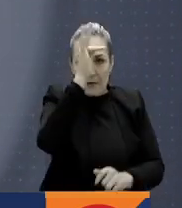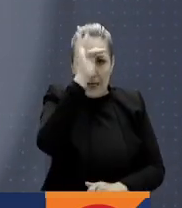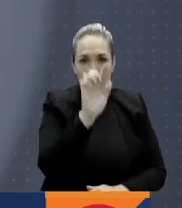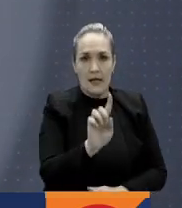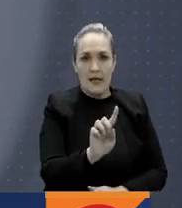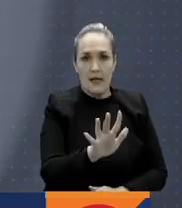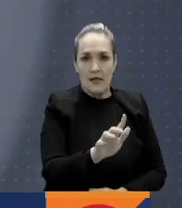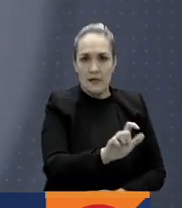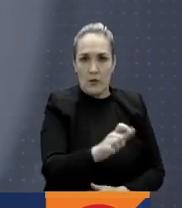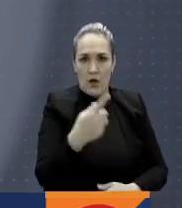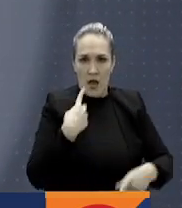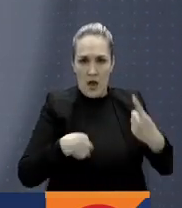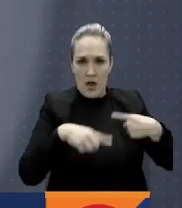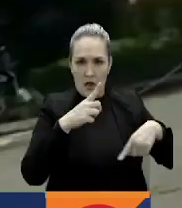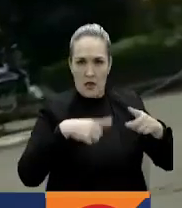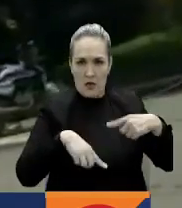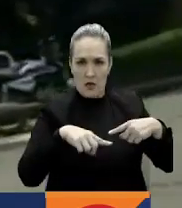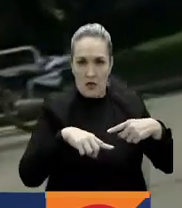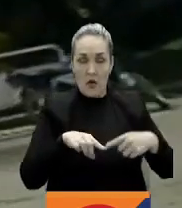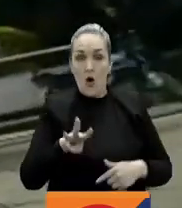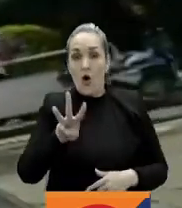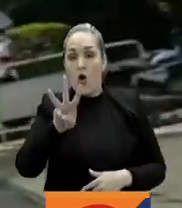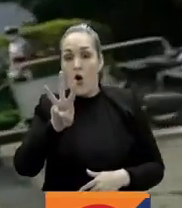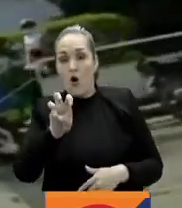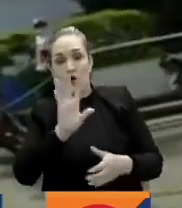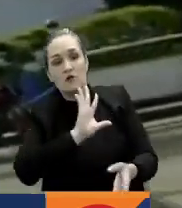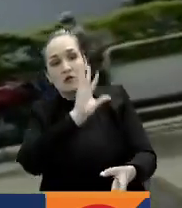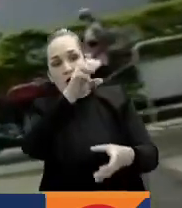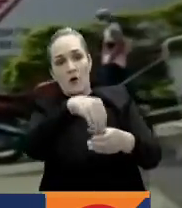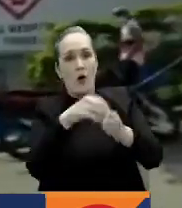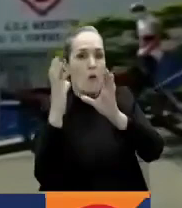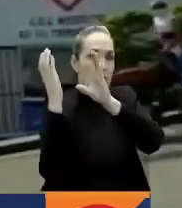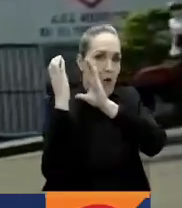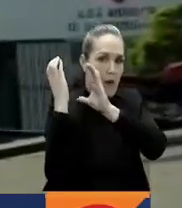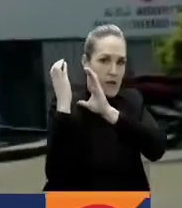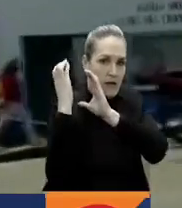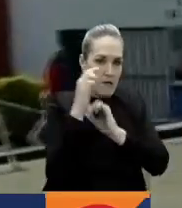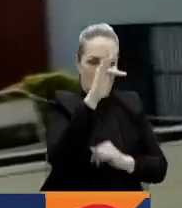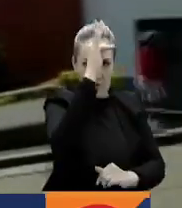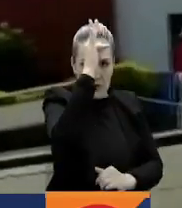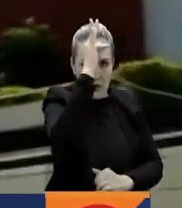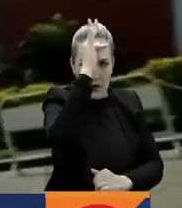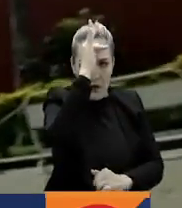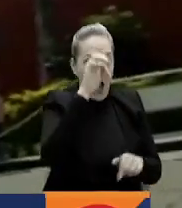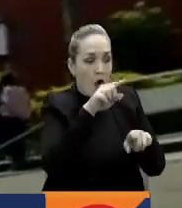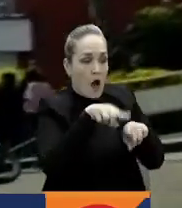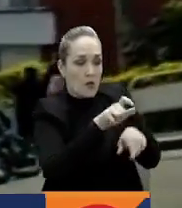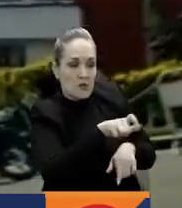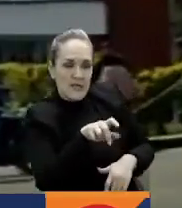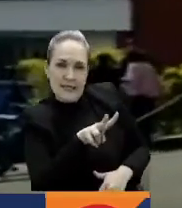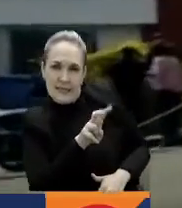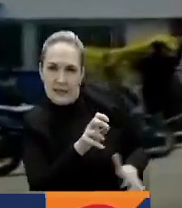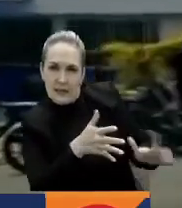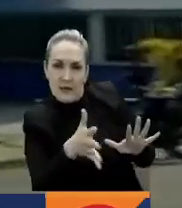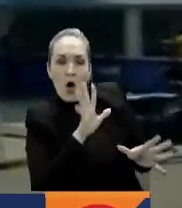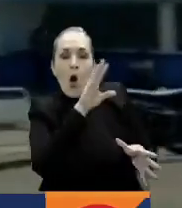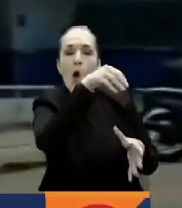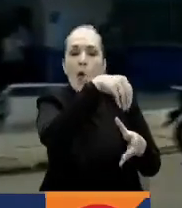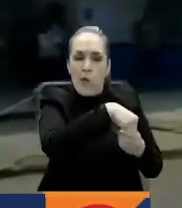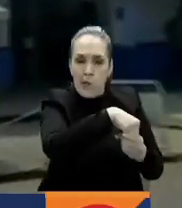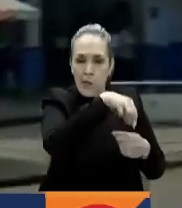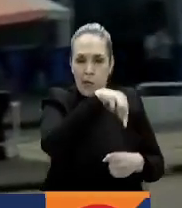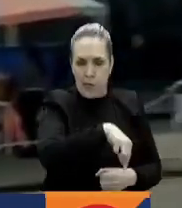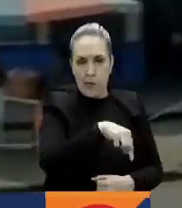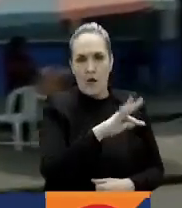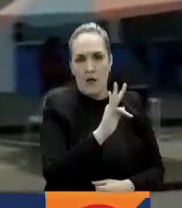los cuales 8 han sido remitidos a la ciudad de Popayán como urgencias vitales. Los restantes están siendo atendidos en la ES Hospital del Tambo y